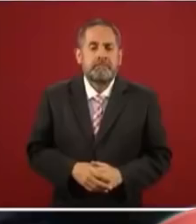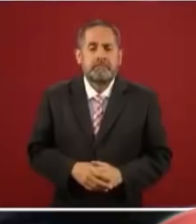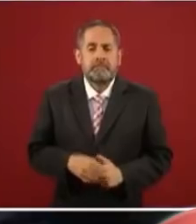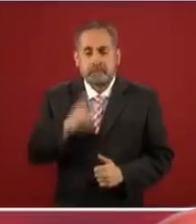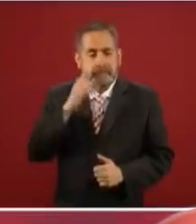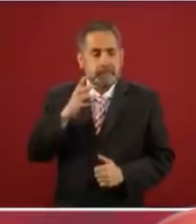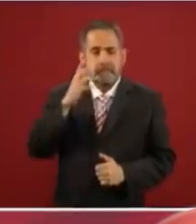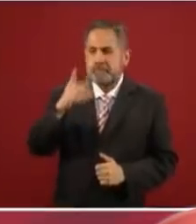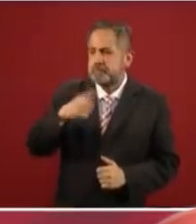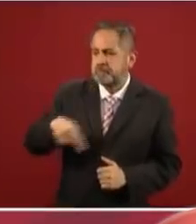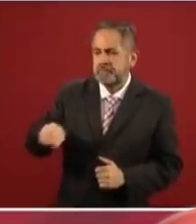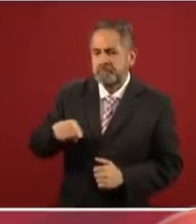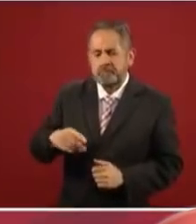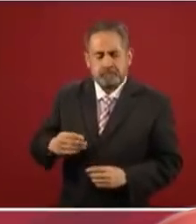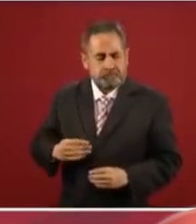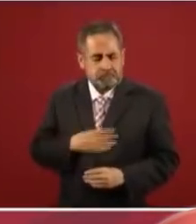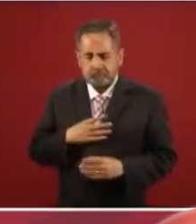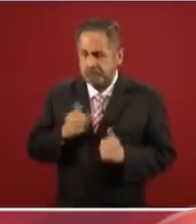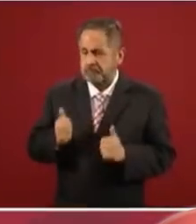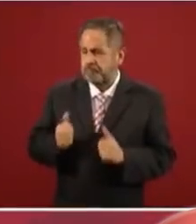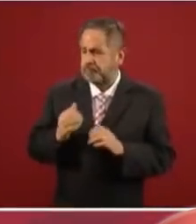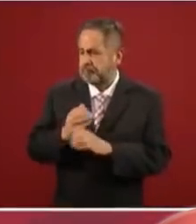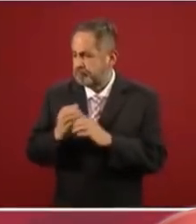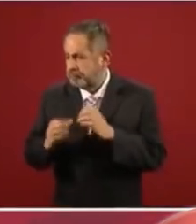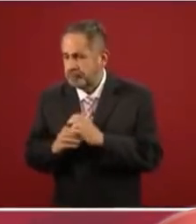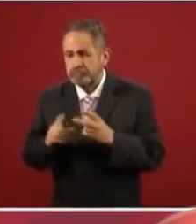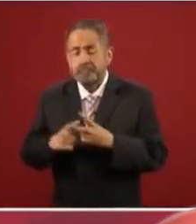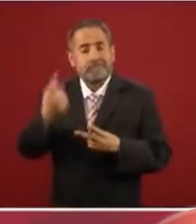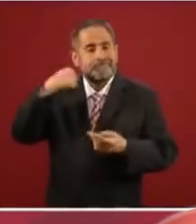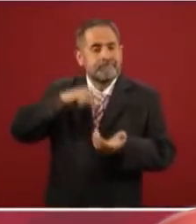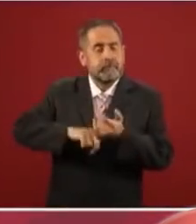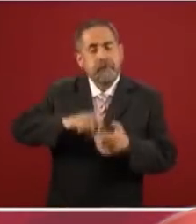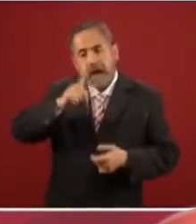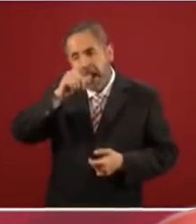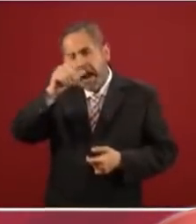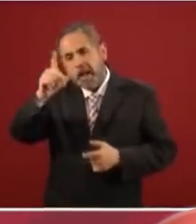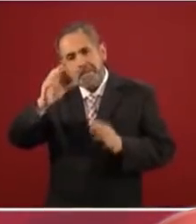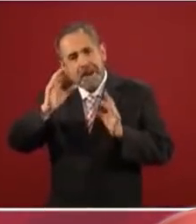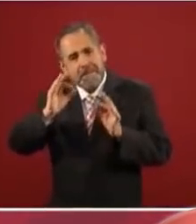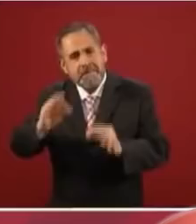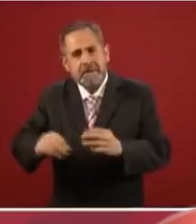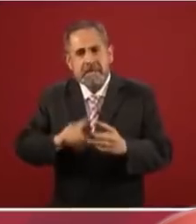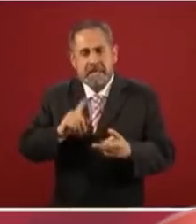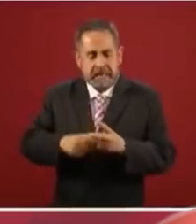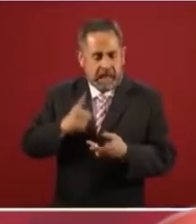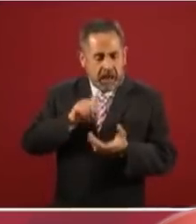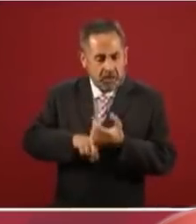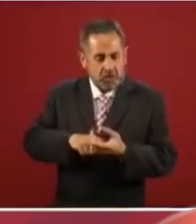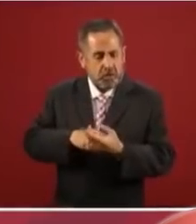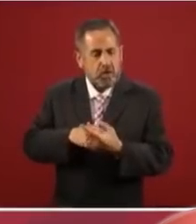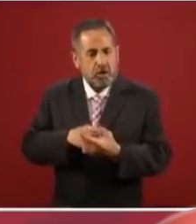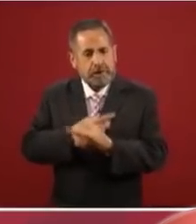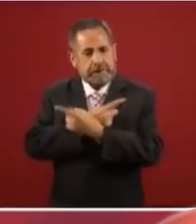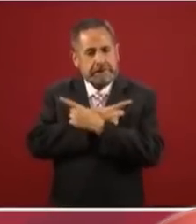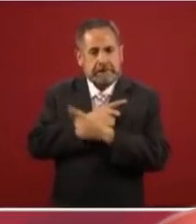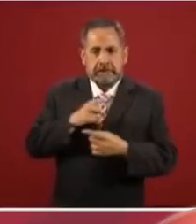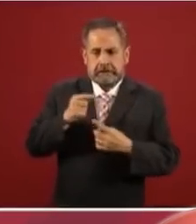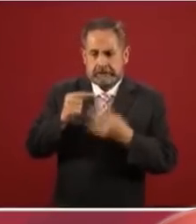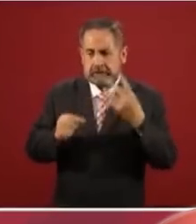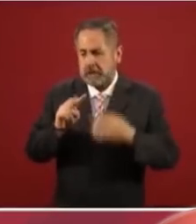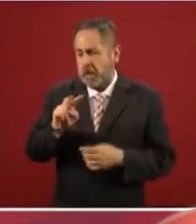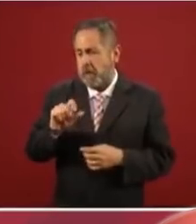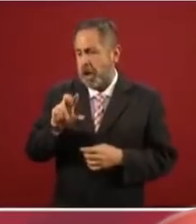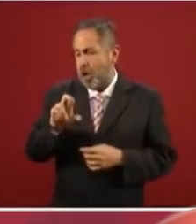bienestar material, bienestar del alma, fortalecimiento de valores